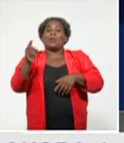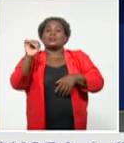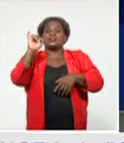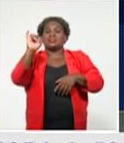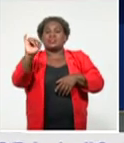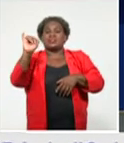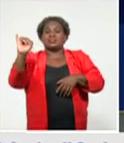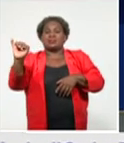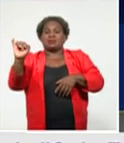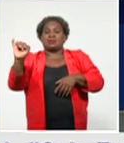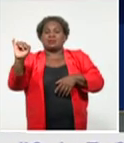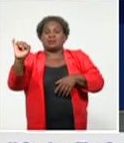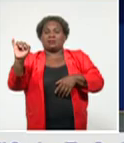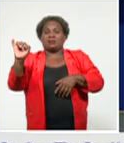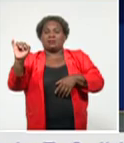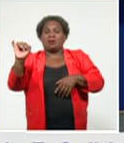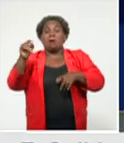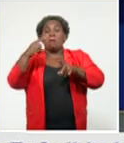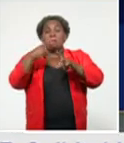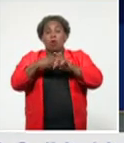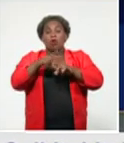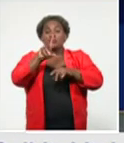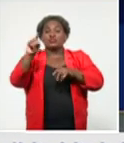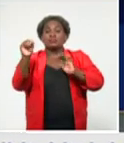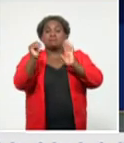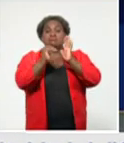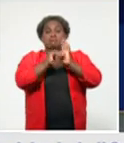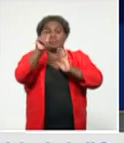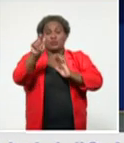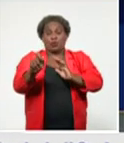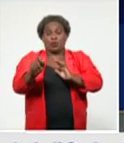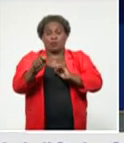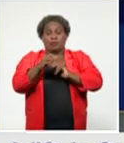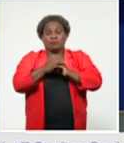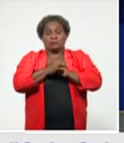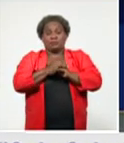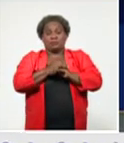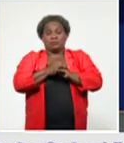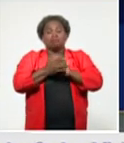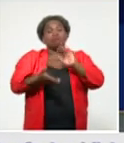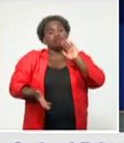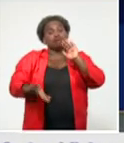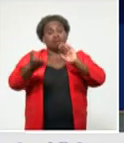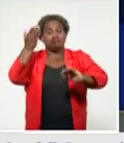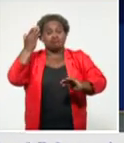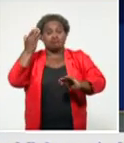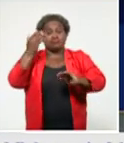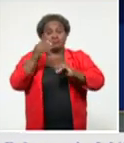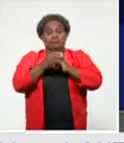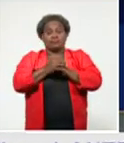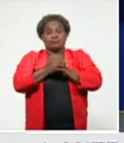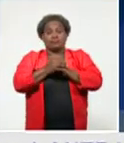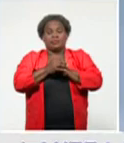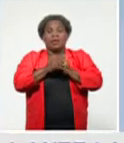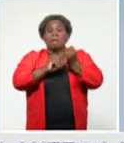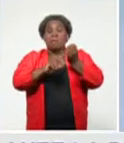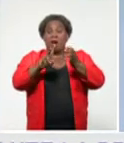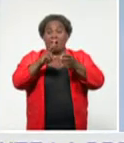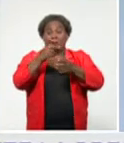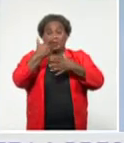5,66 por 100.000 habitantes. Y se incrementa en la provincia de